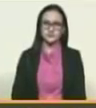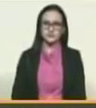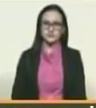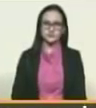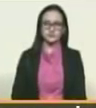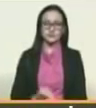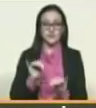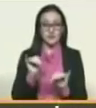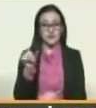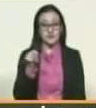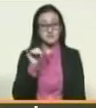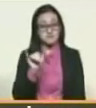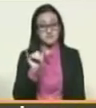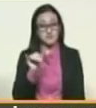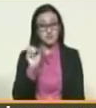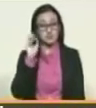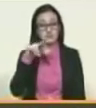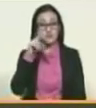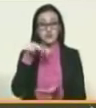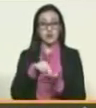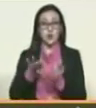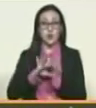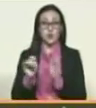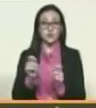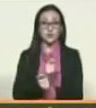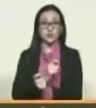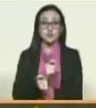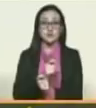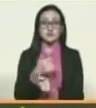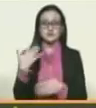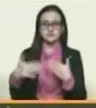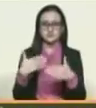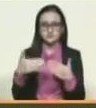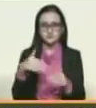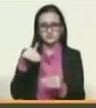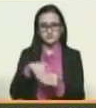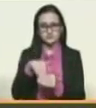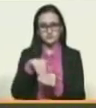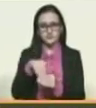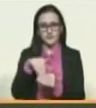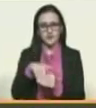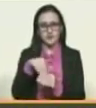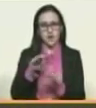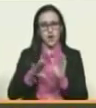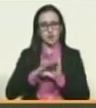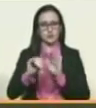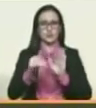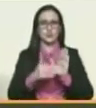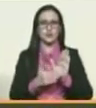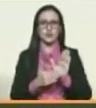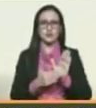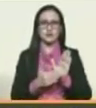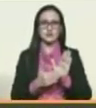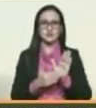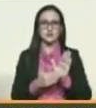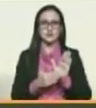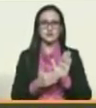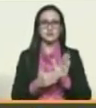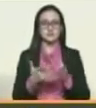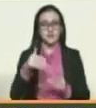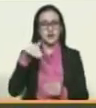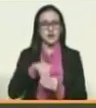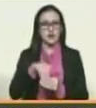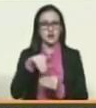misma Asamblea Nacional Constituyente instaura un proceso electoral constituyente donde se enmarcó la